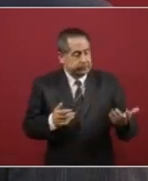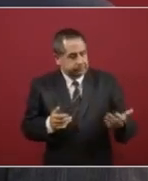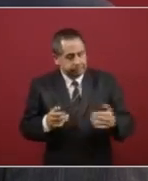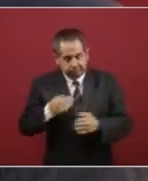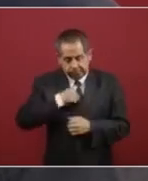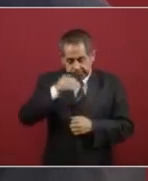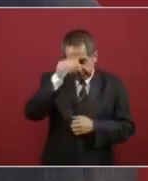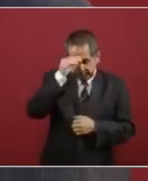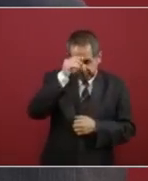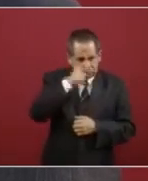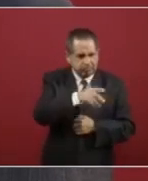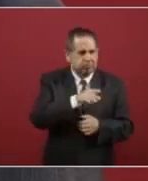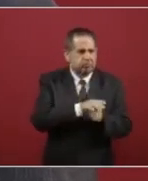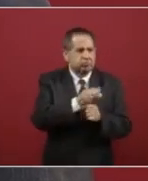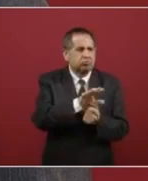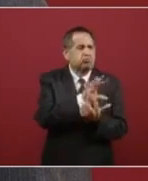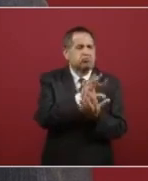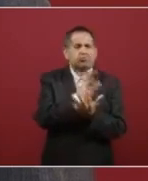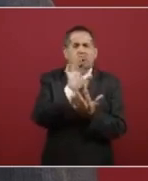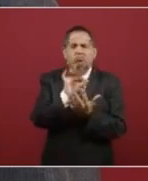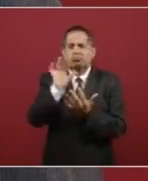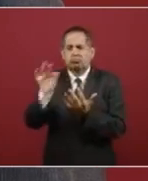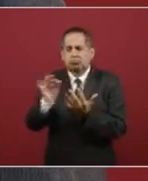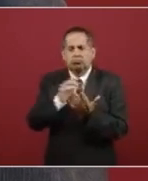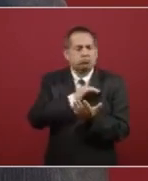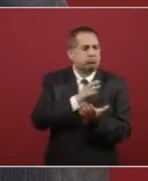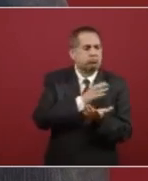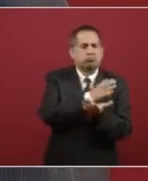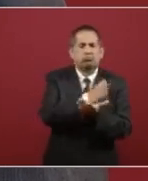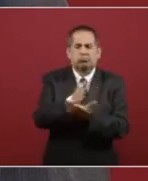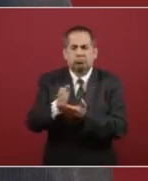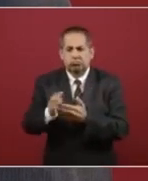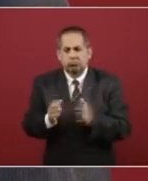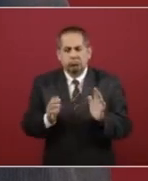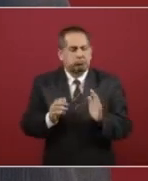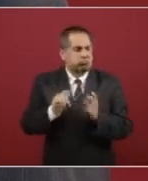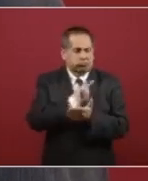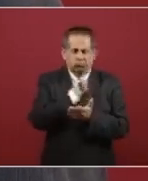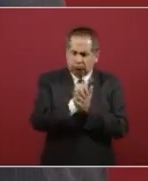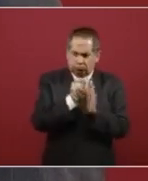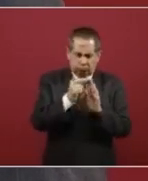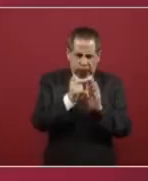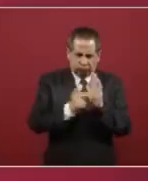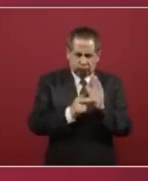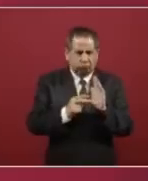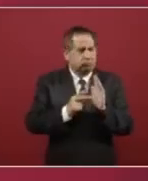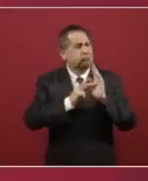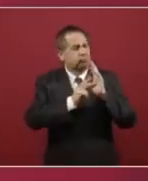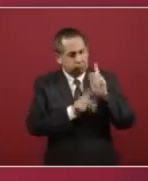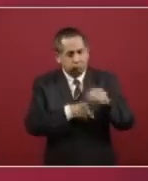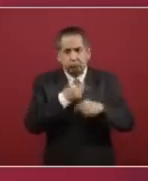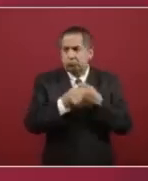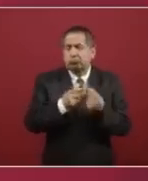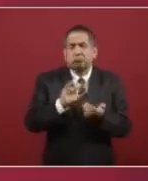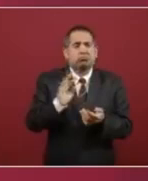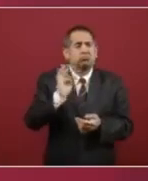pienso que tienen opciones, tienen alternativas en el marco de la legalidad, volver